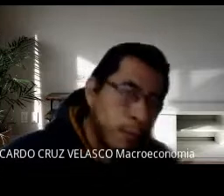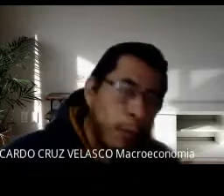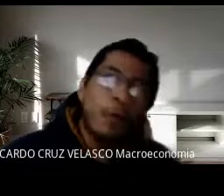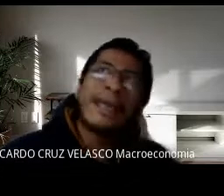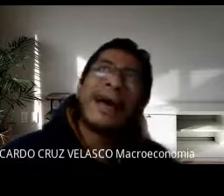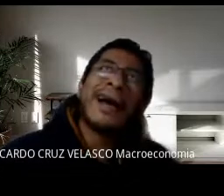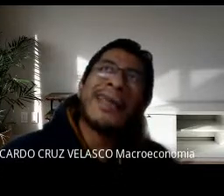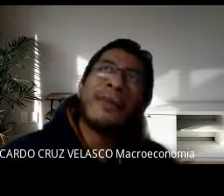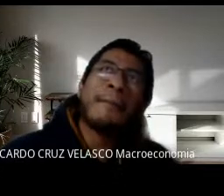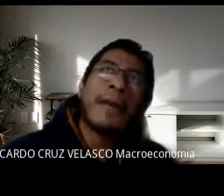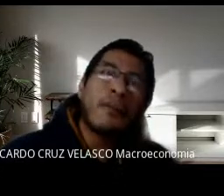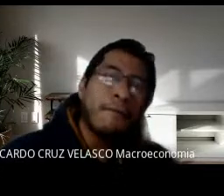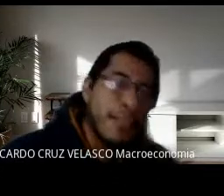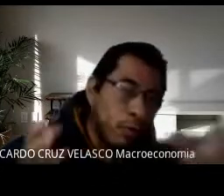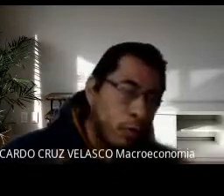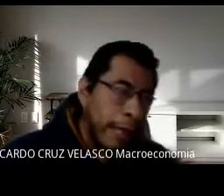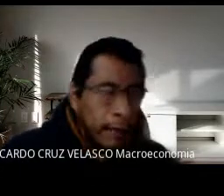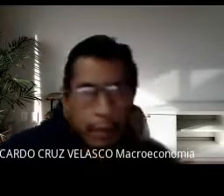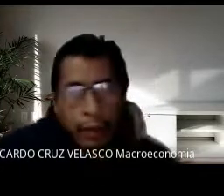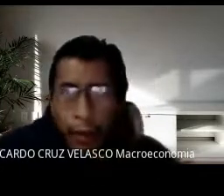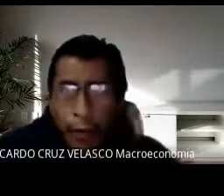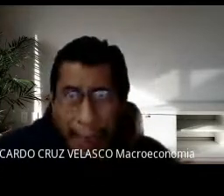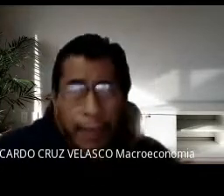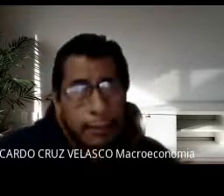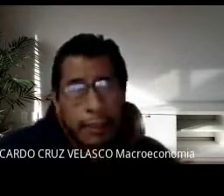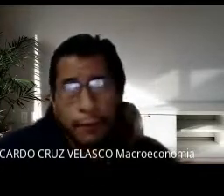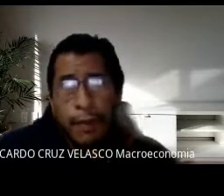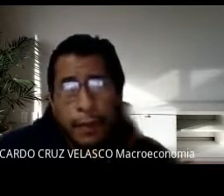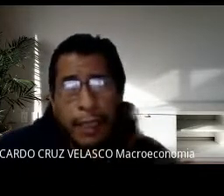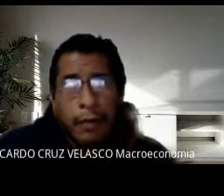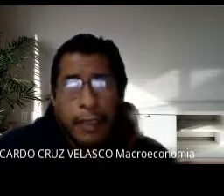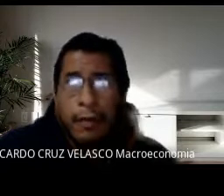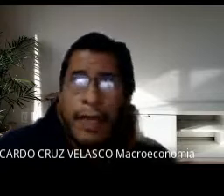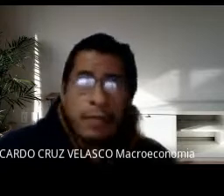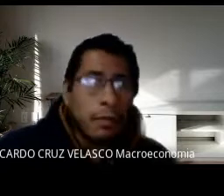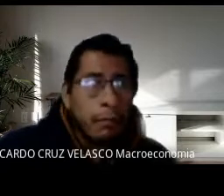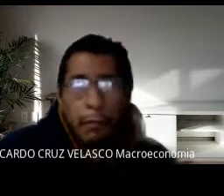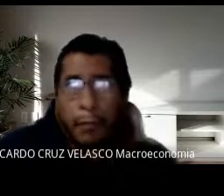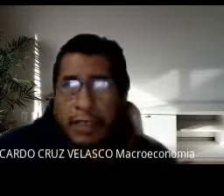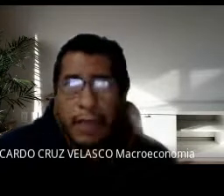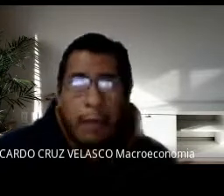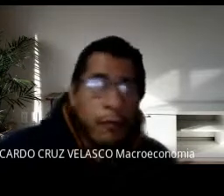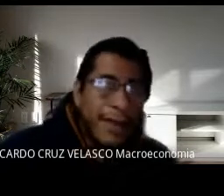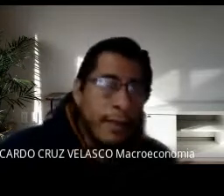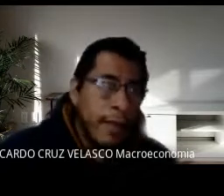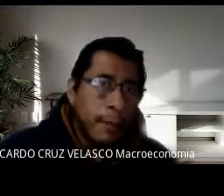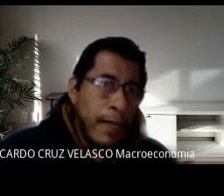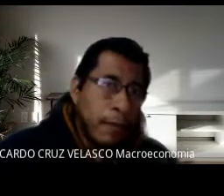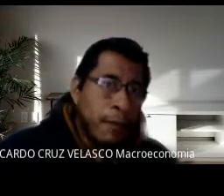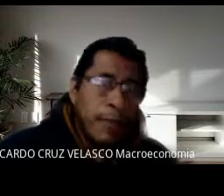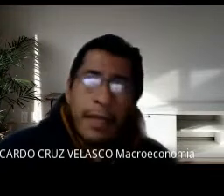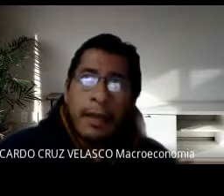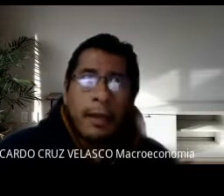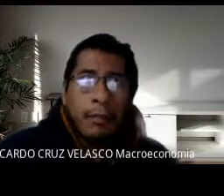libros pongo que ya hay una mayor infraestructura. Y no la hay. Desafortunadamente acabo de tener un caso personal muy fuerte de la pérdida